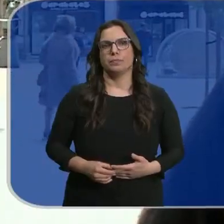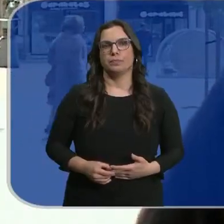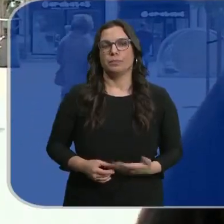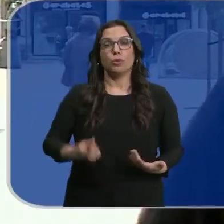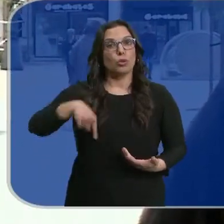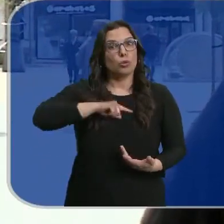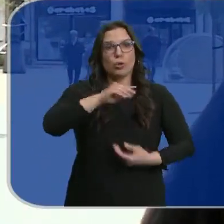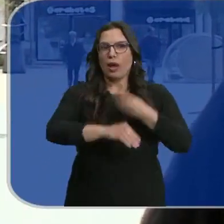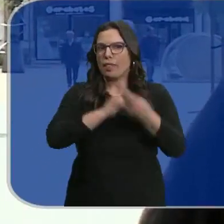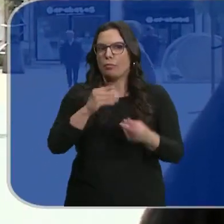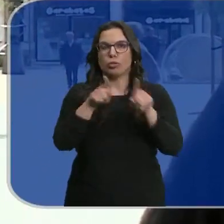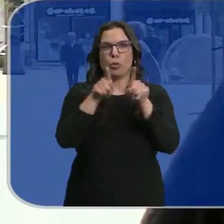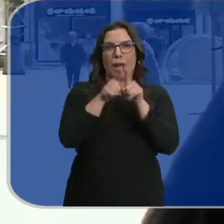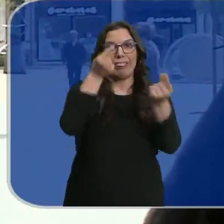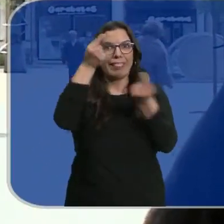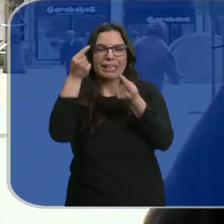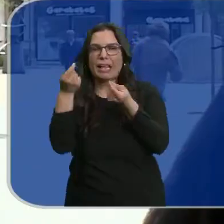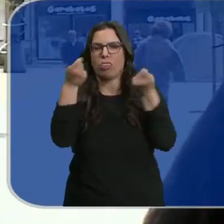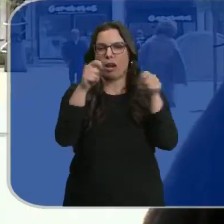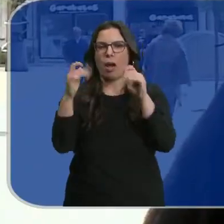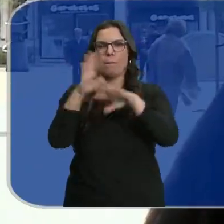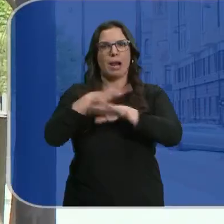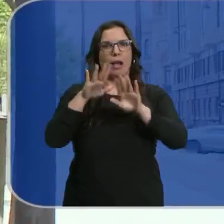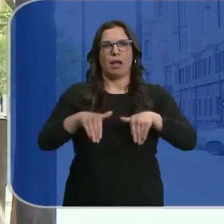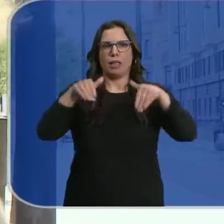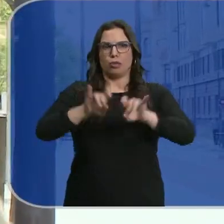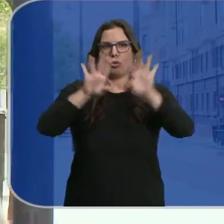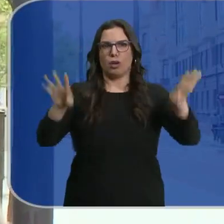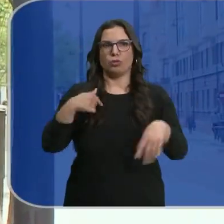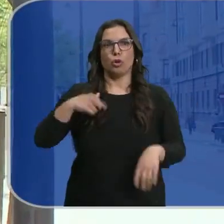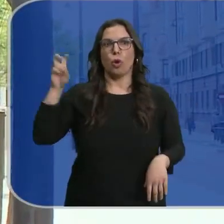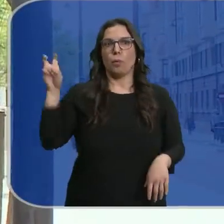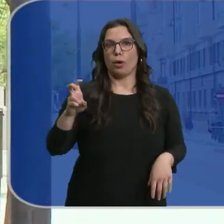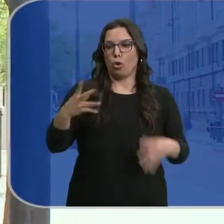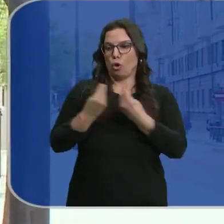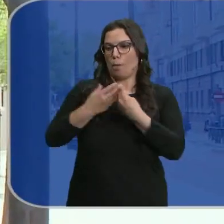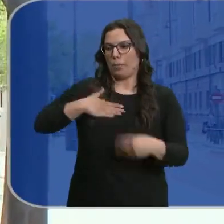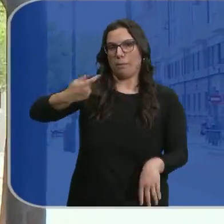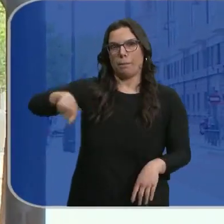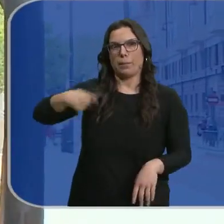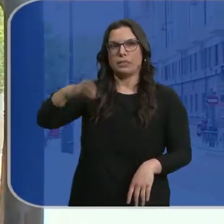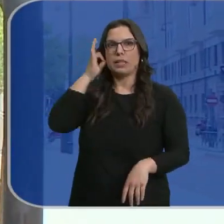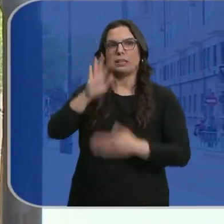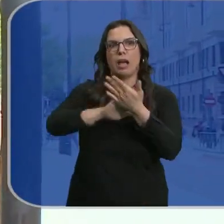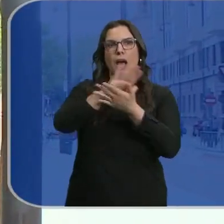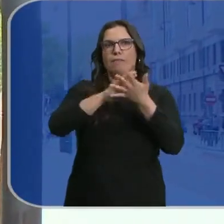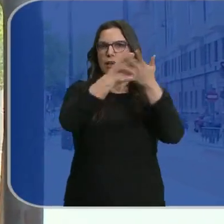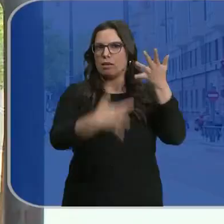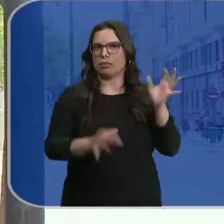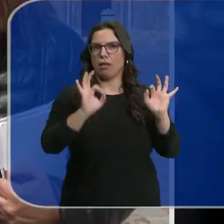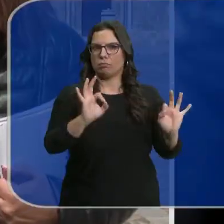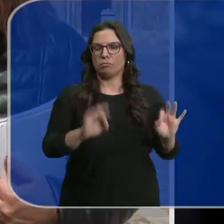Y lo que estamos haciendo es acabar de cerrar los últimos flecos para acabar de cerrar la candidatura. Yo vengo aquí con mi presidenta y venimos a hablar de una lista.